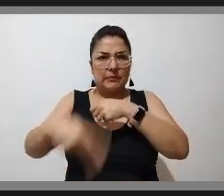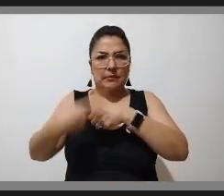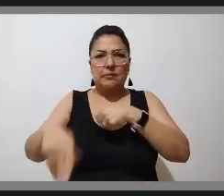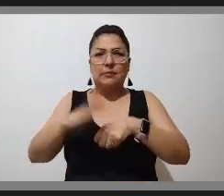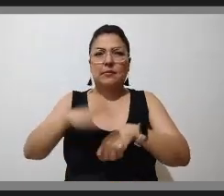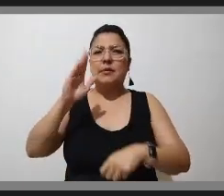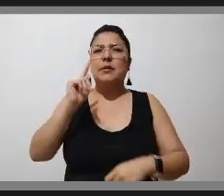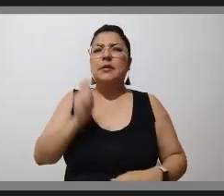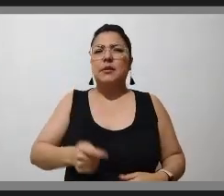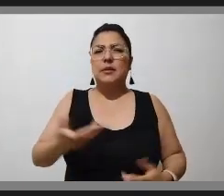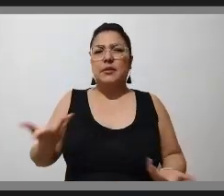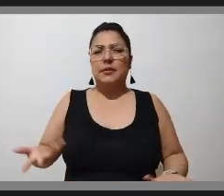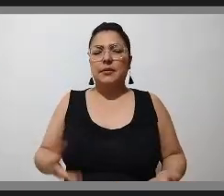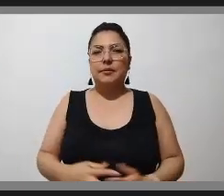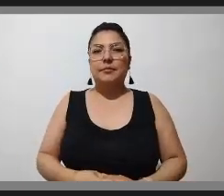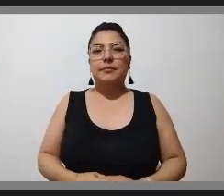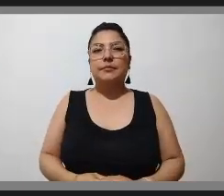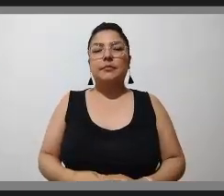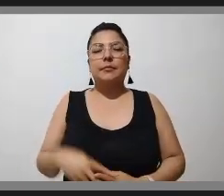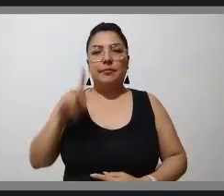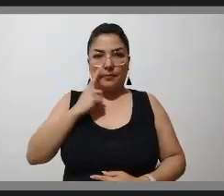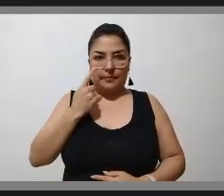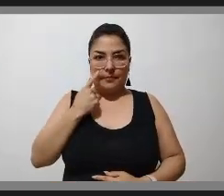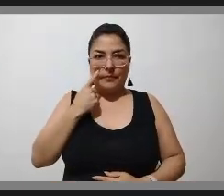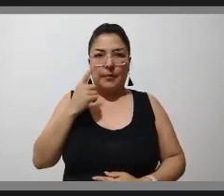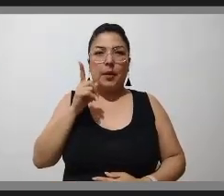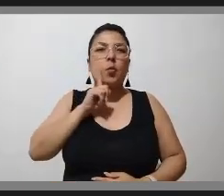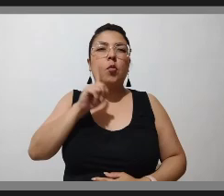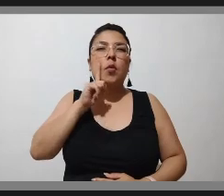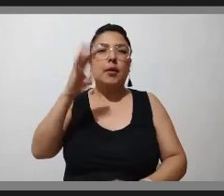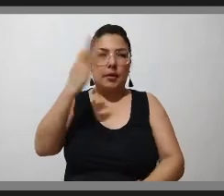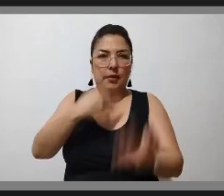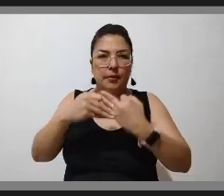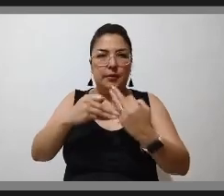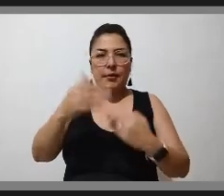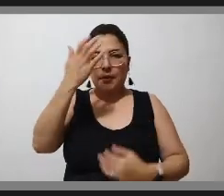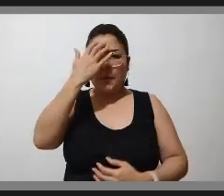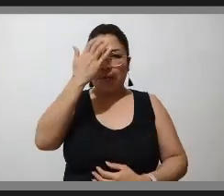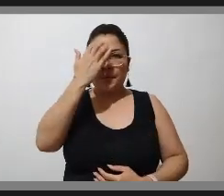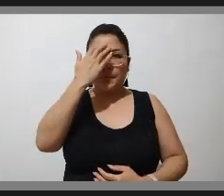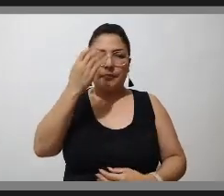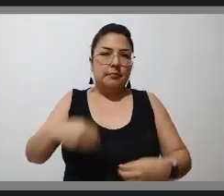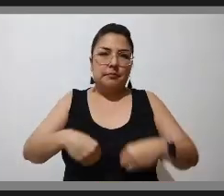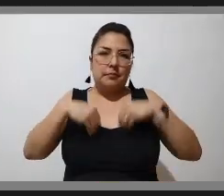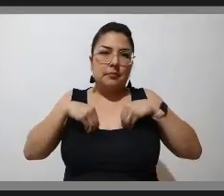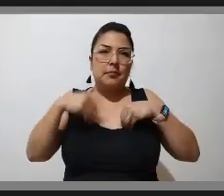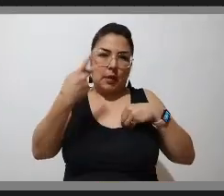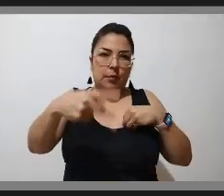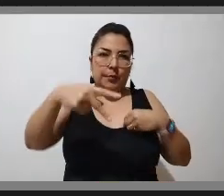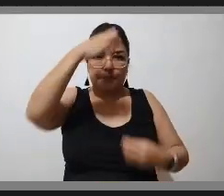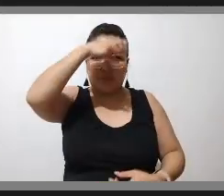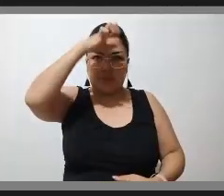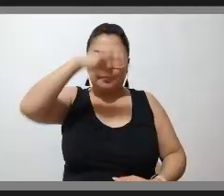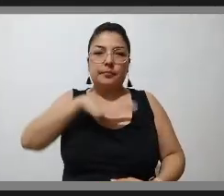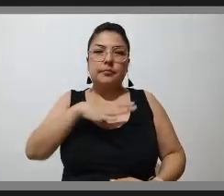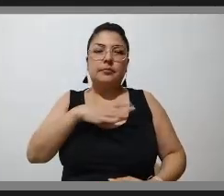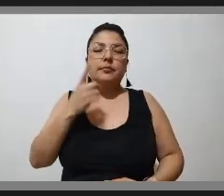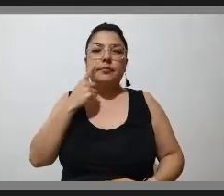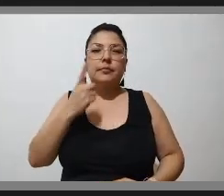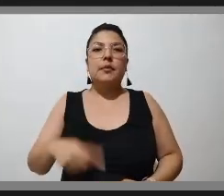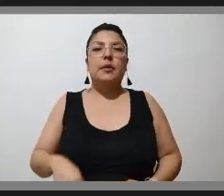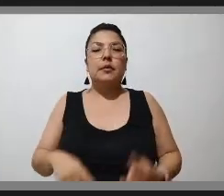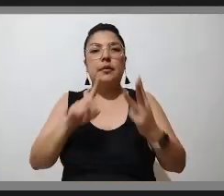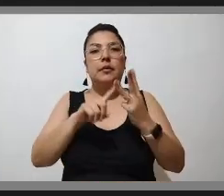toda mujer que ahorita nos está escuchando, estoy segura que se va a sentir identificada y estoy segura que los ha vivido en algún momento de su